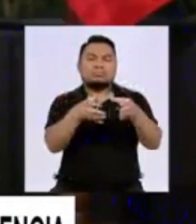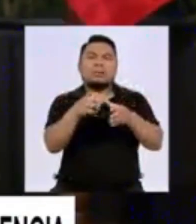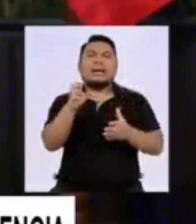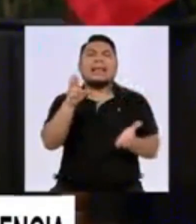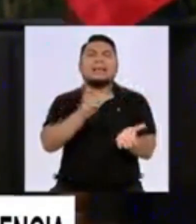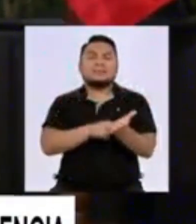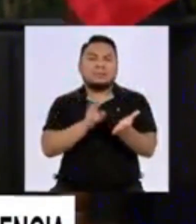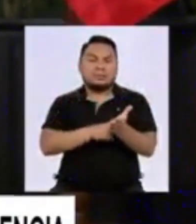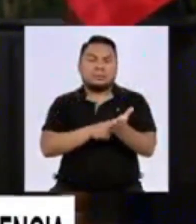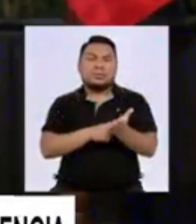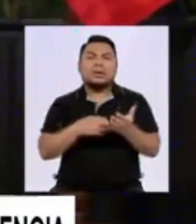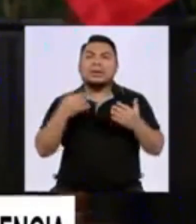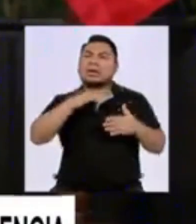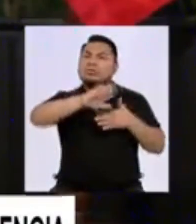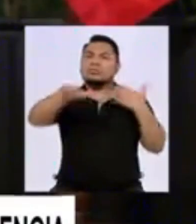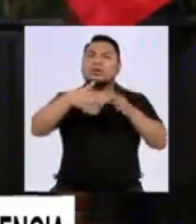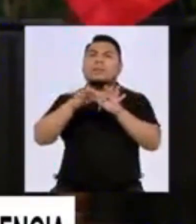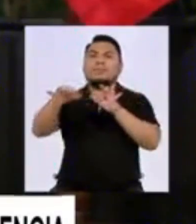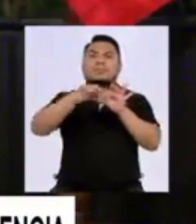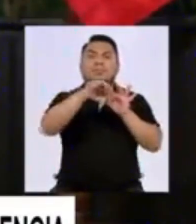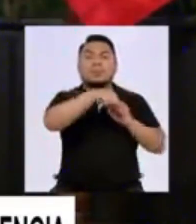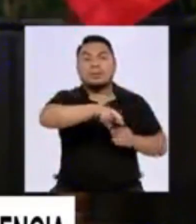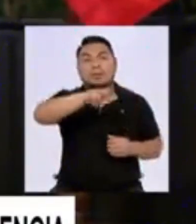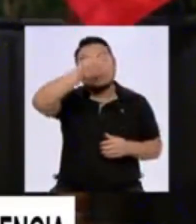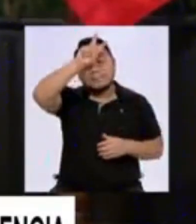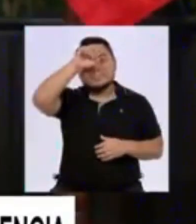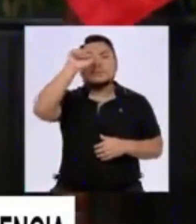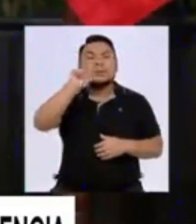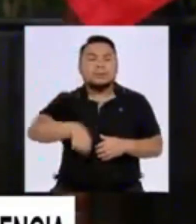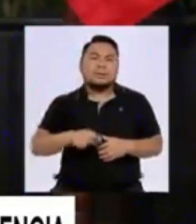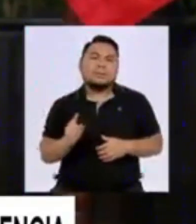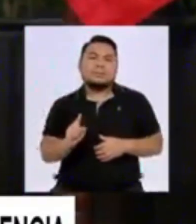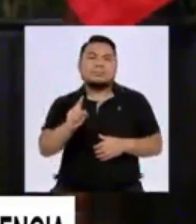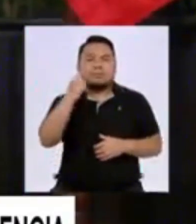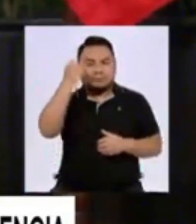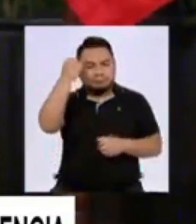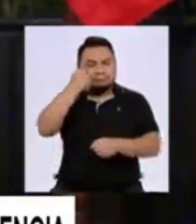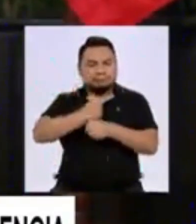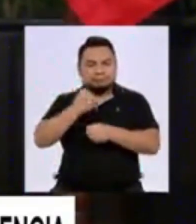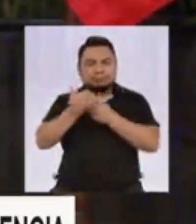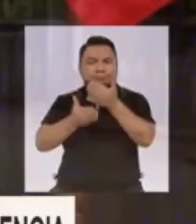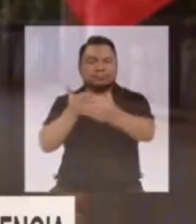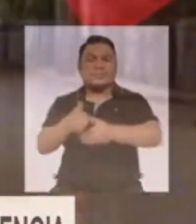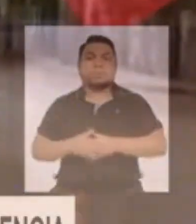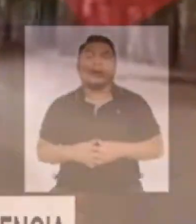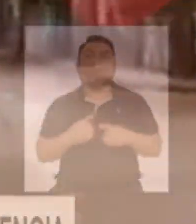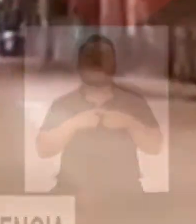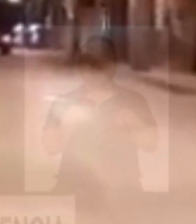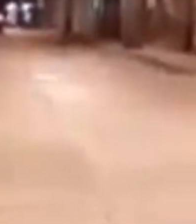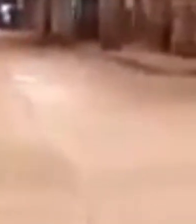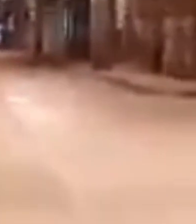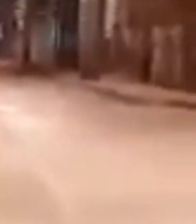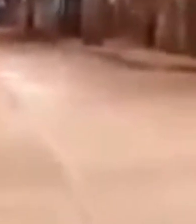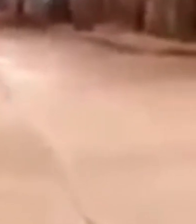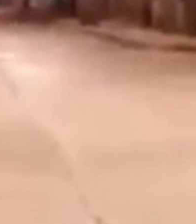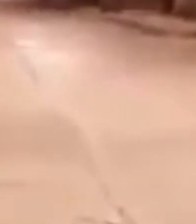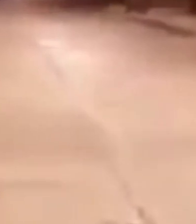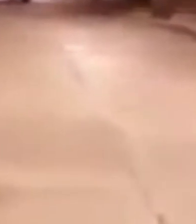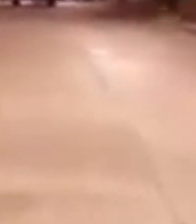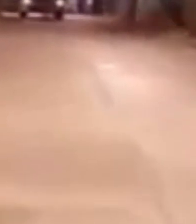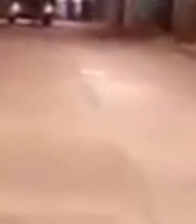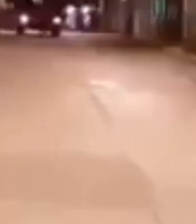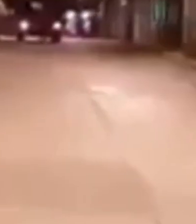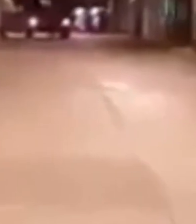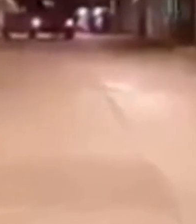salud que en todas las regiones del país están en la primera línea, pero también a las Fuerzas Armadas, a la